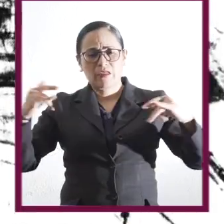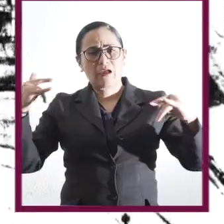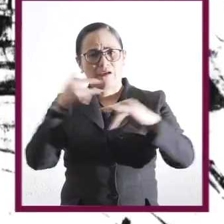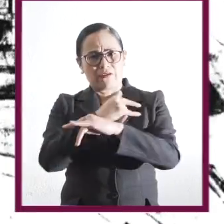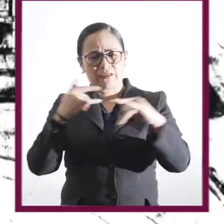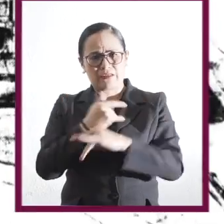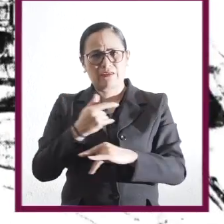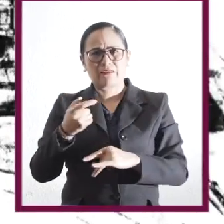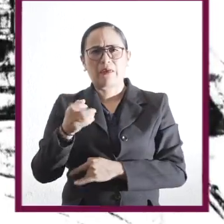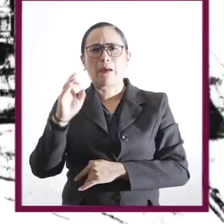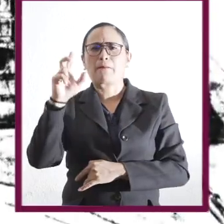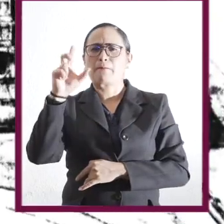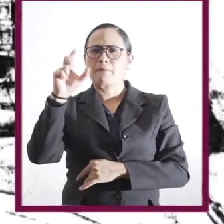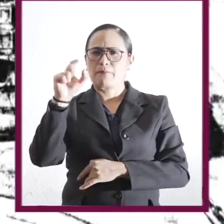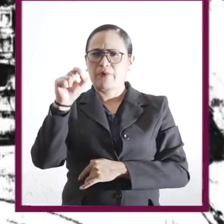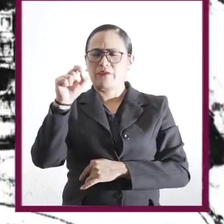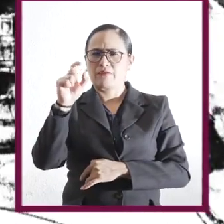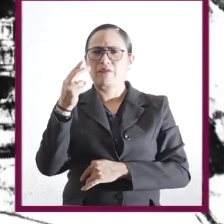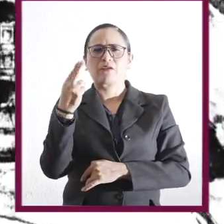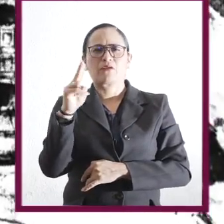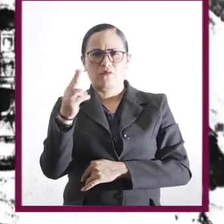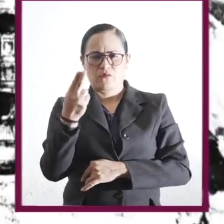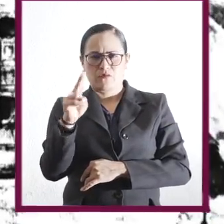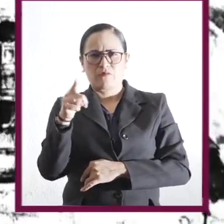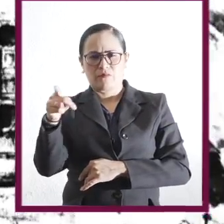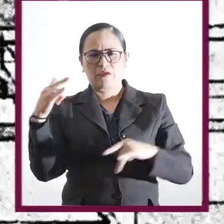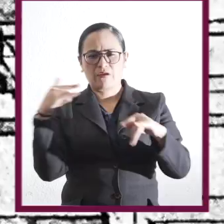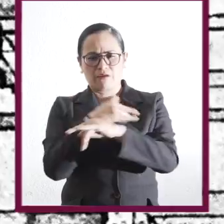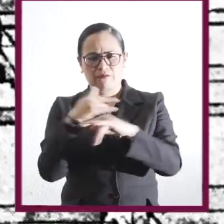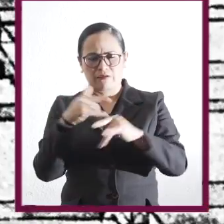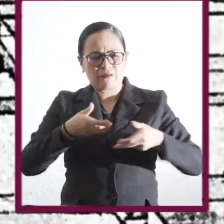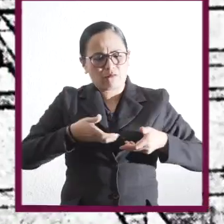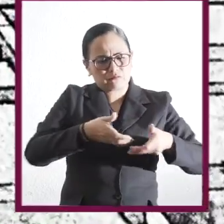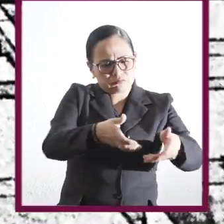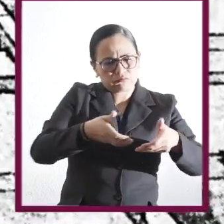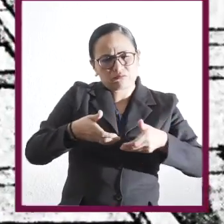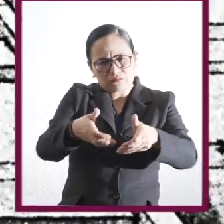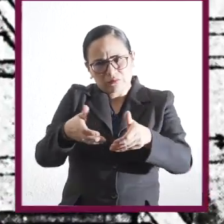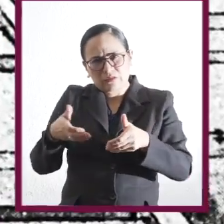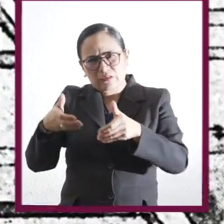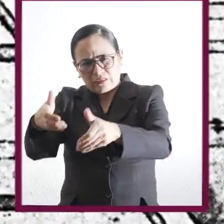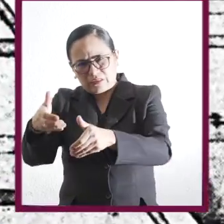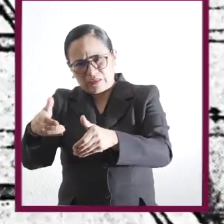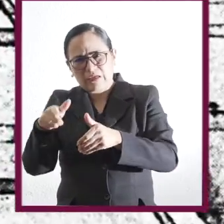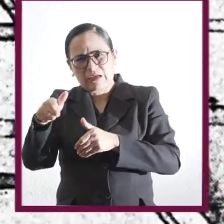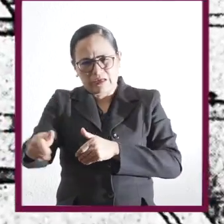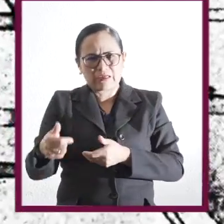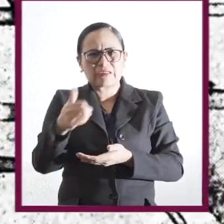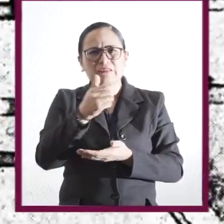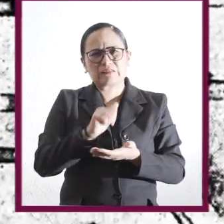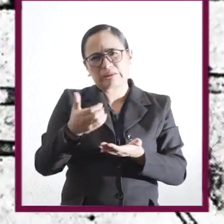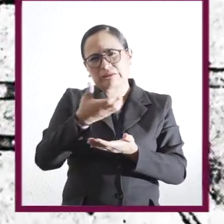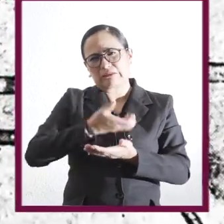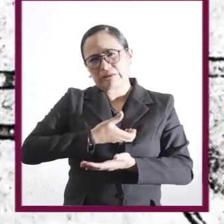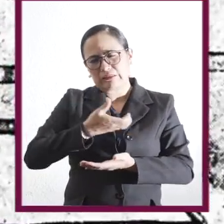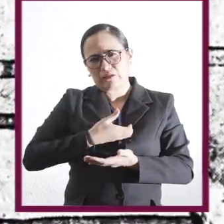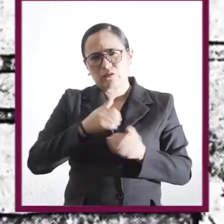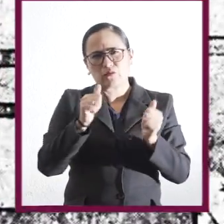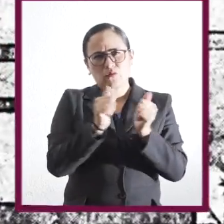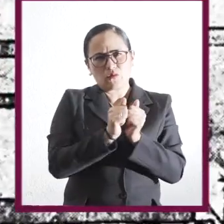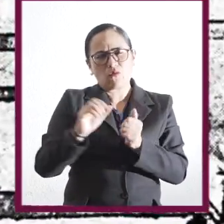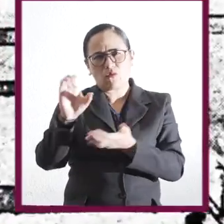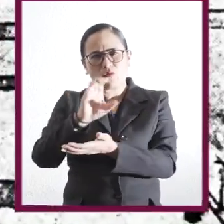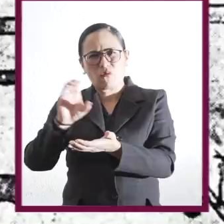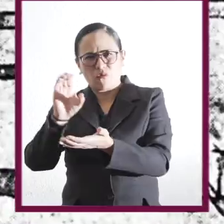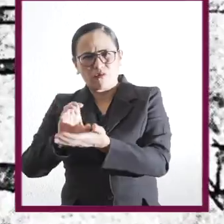Entre los más importantes estuvo la avenida 20 de Noviembre, que se abrió paso a través de antiguos callejones para conectar el centro